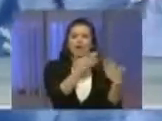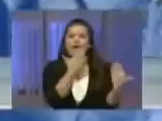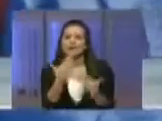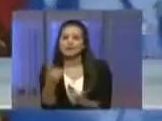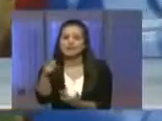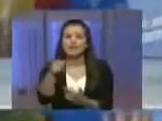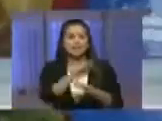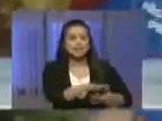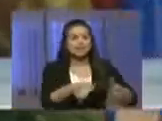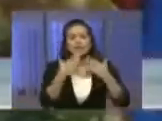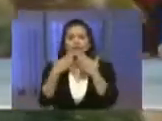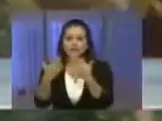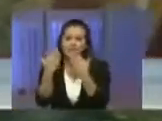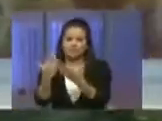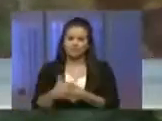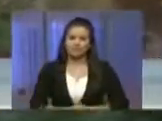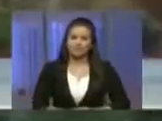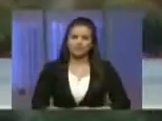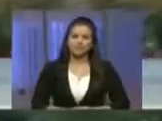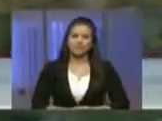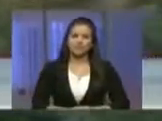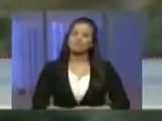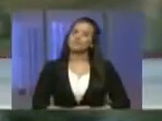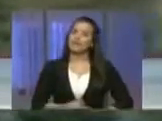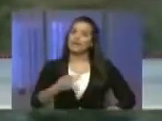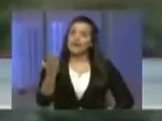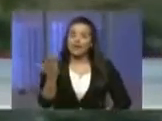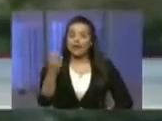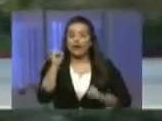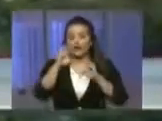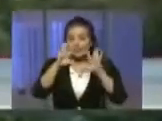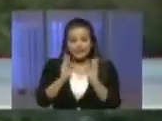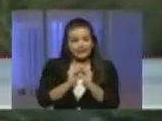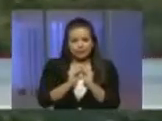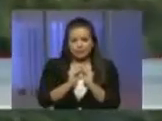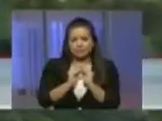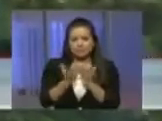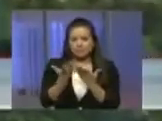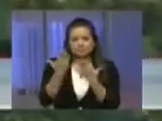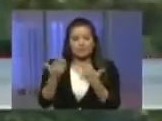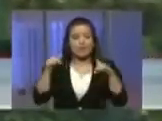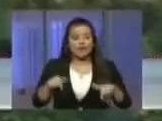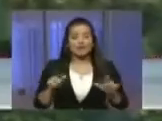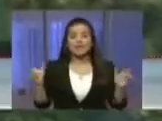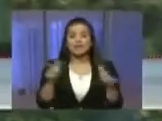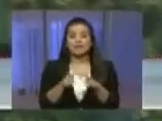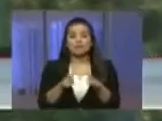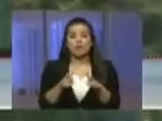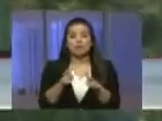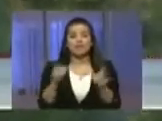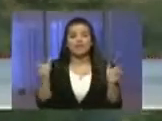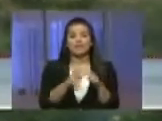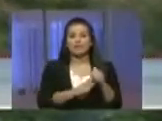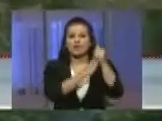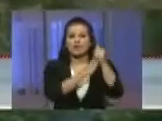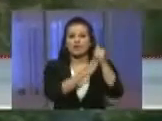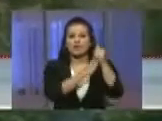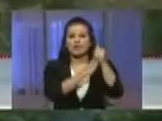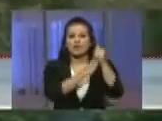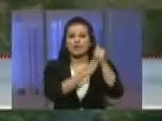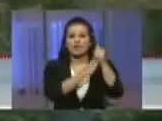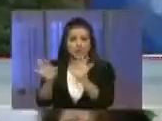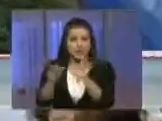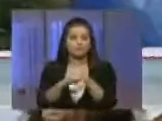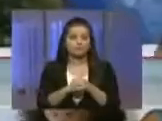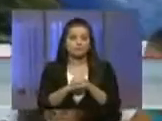los niños en resumidas cuentas comandante eh acá el equipo de la vocería tuvo la se